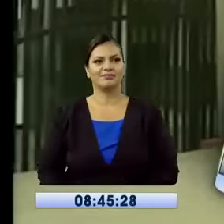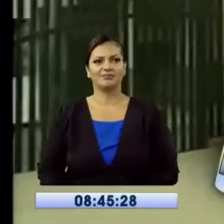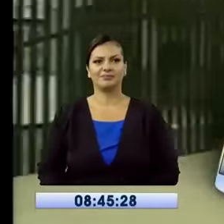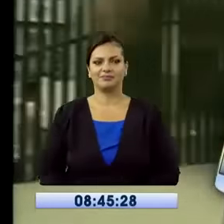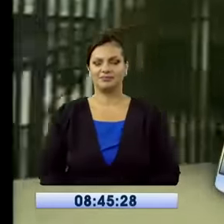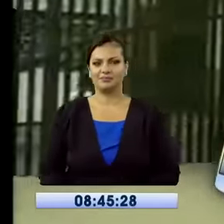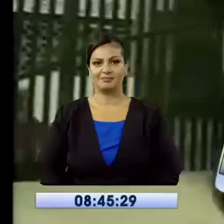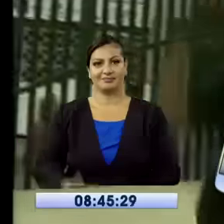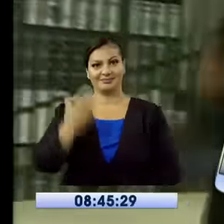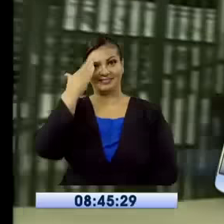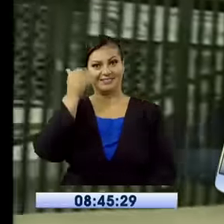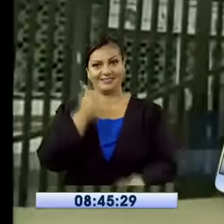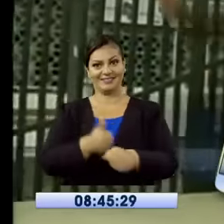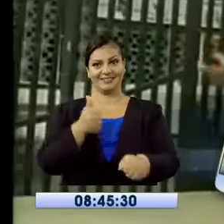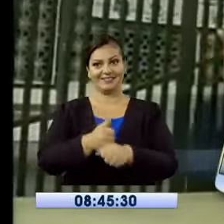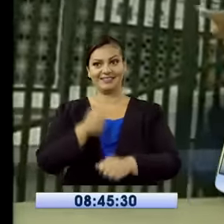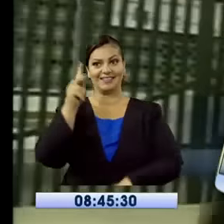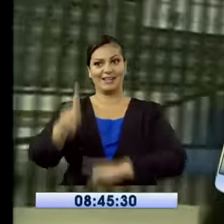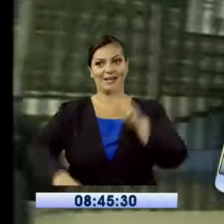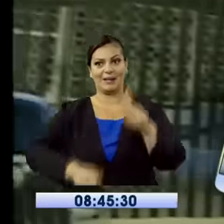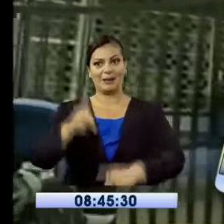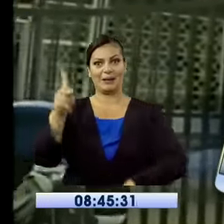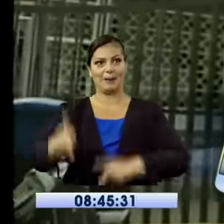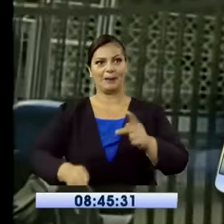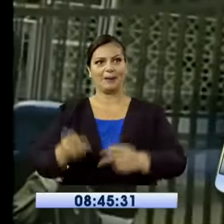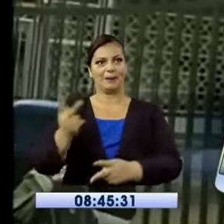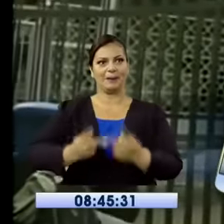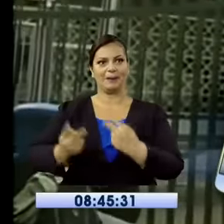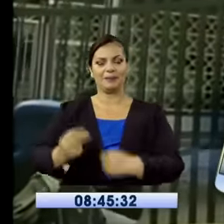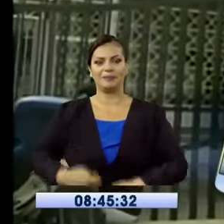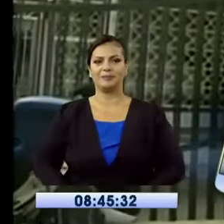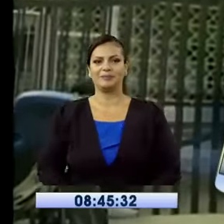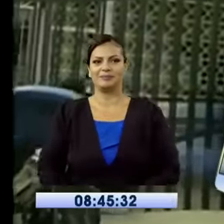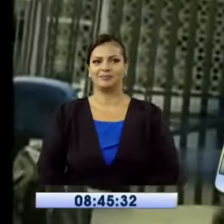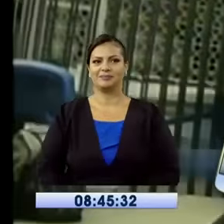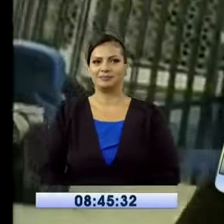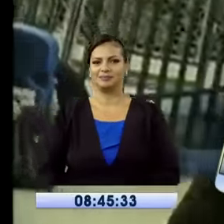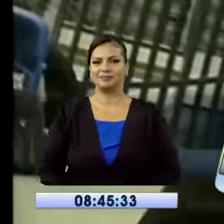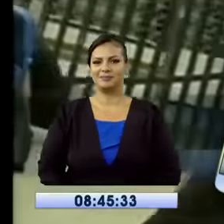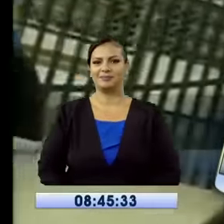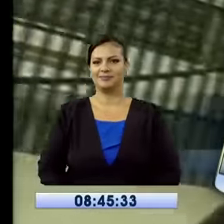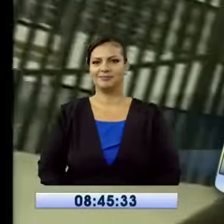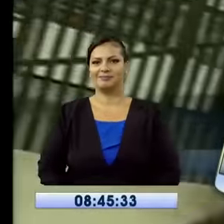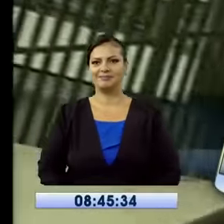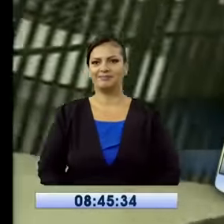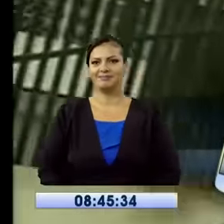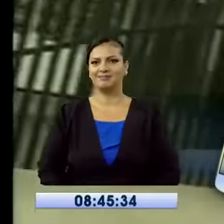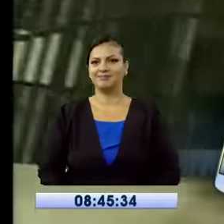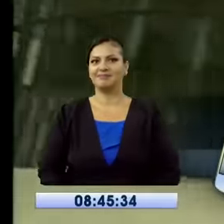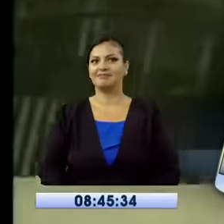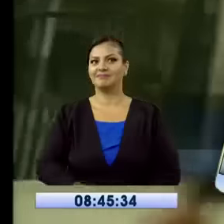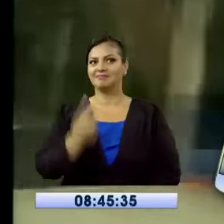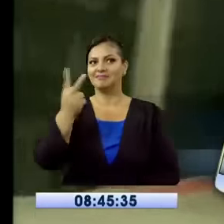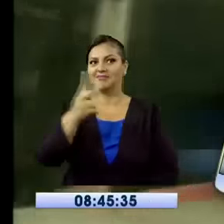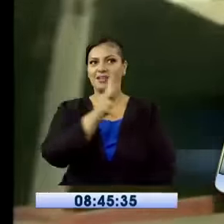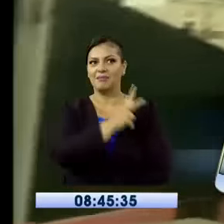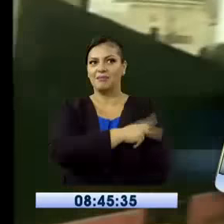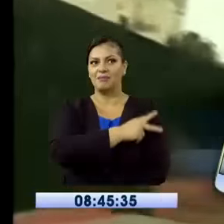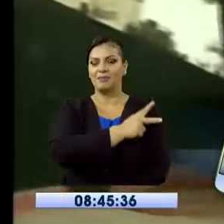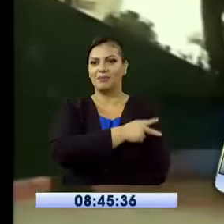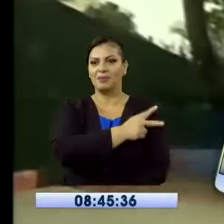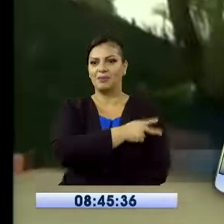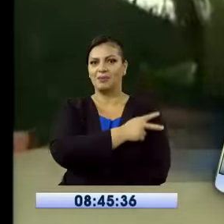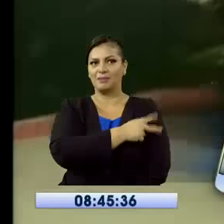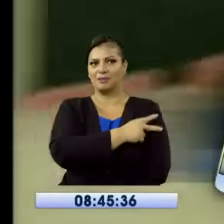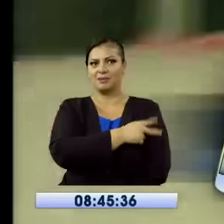Lista. Contorneando y moldeando el cuerpo. Así es. Muchas gracias. Observamos al instructor también. Bueno, él conoce mucho de